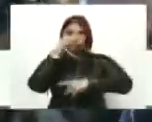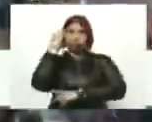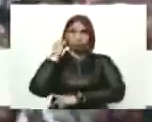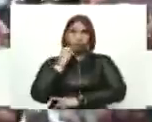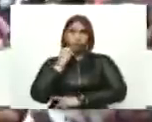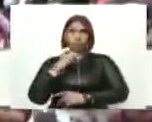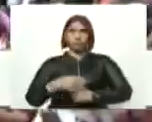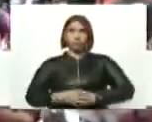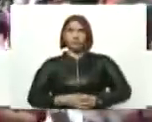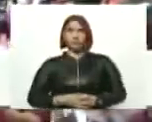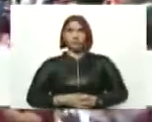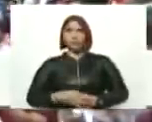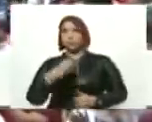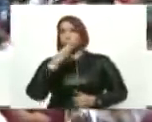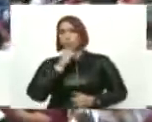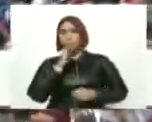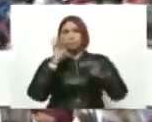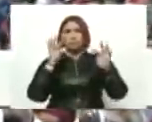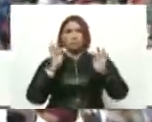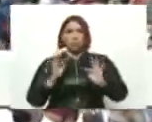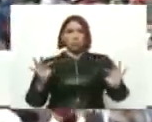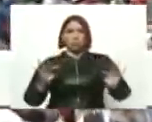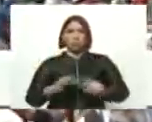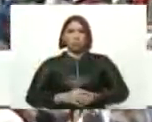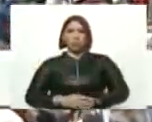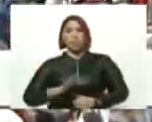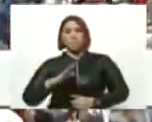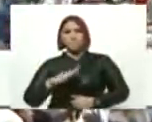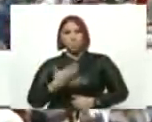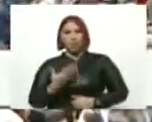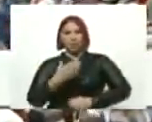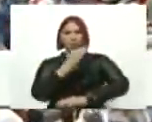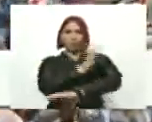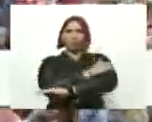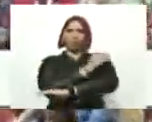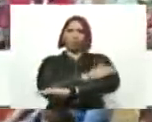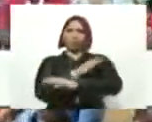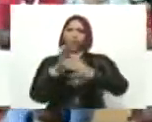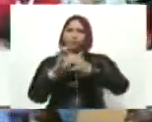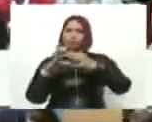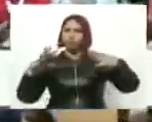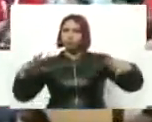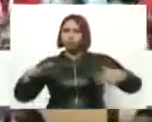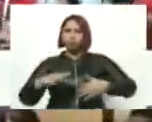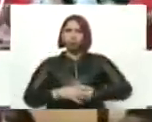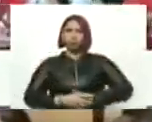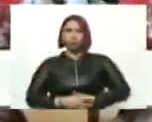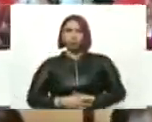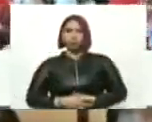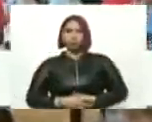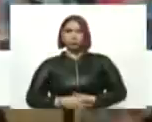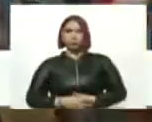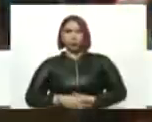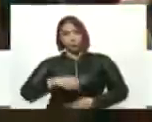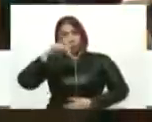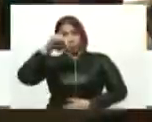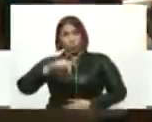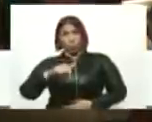bolivariana. No hay forma que puedan ellos dividirnos, queridos hermanos y hermanas. Por eso